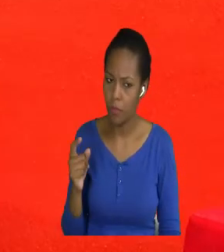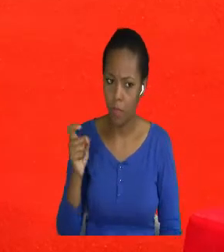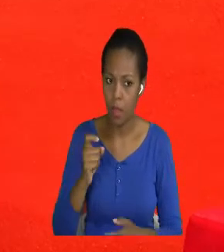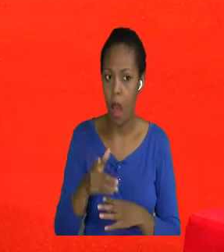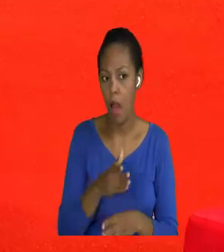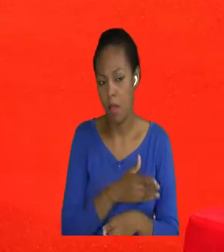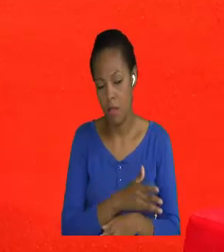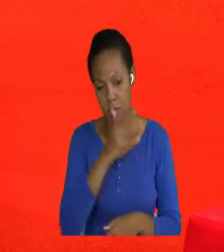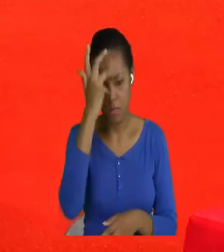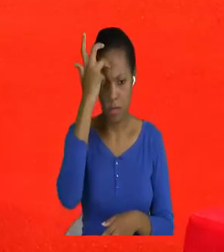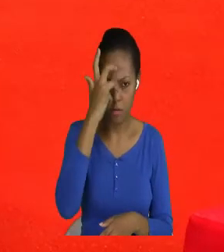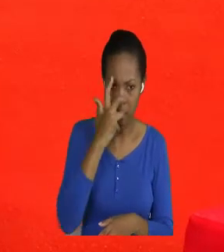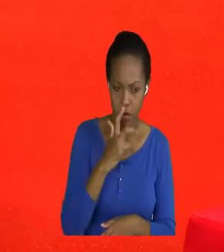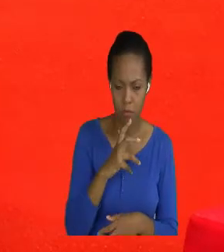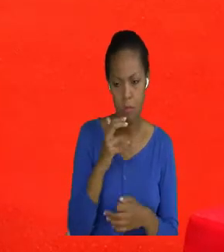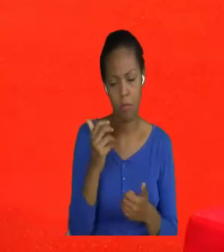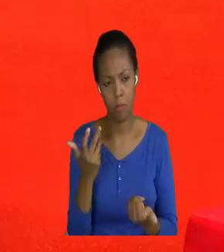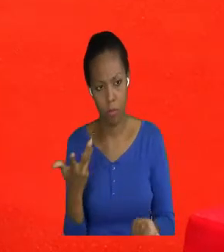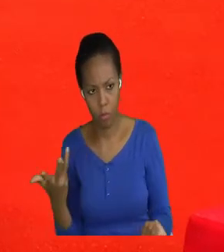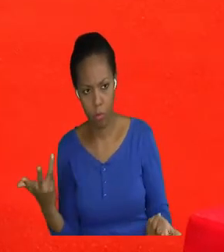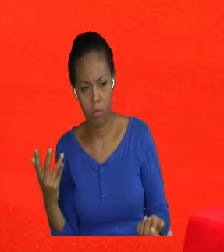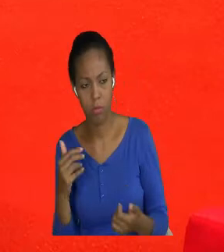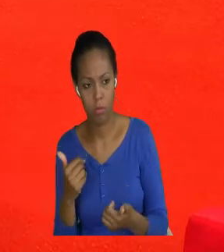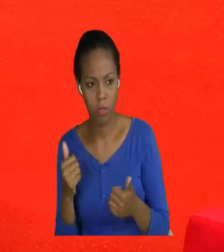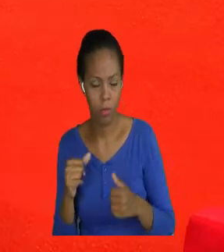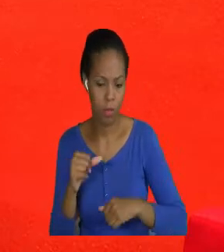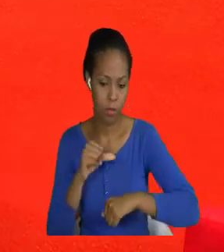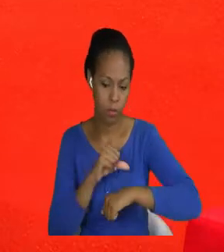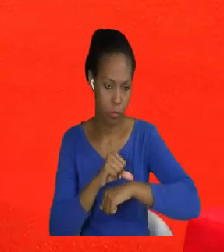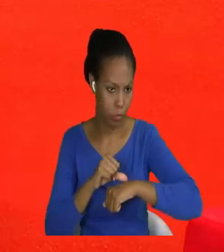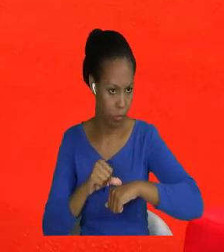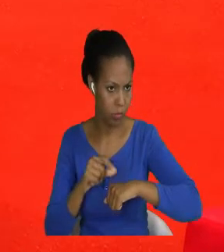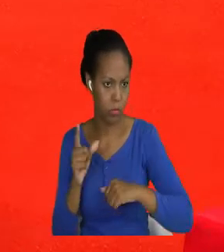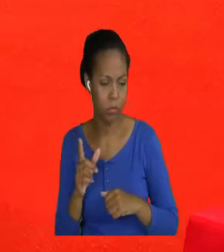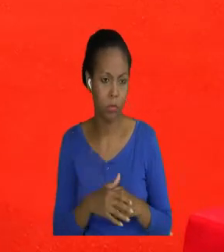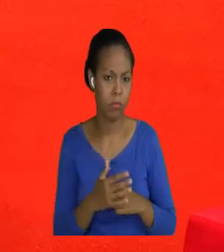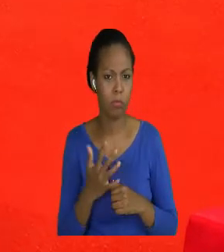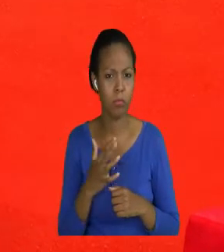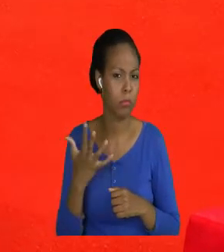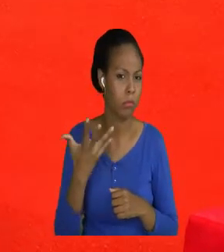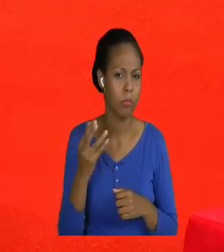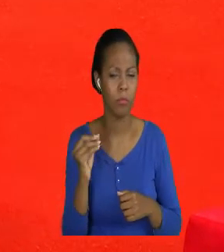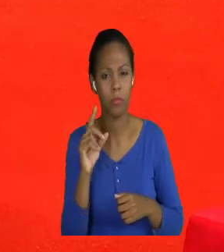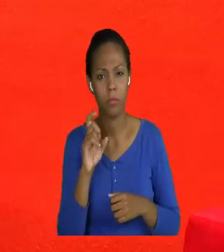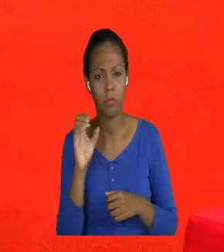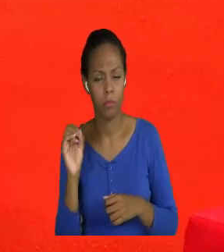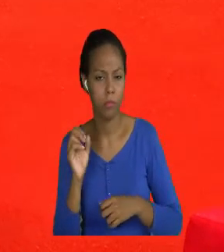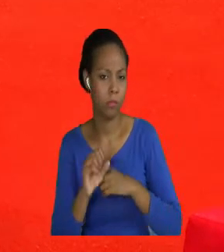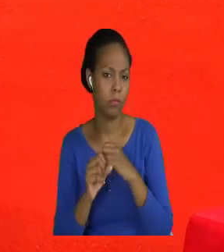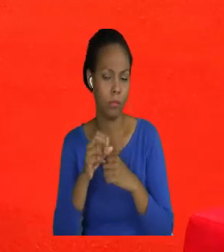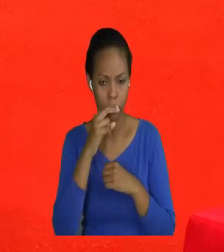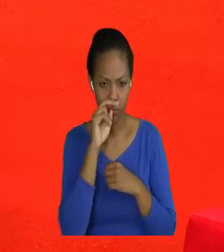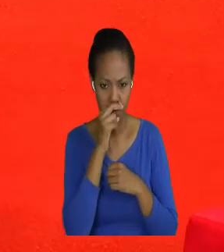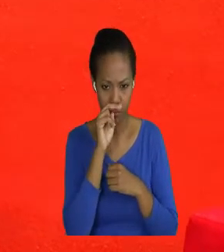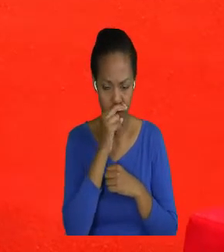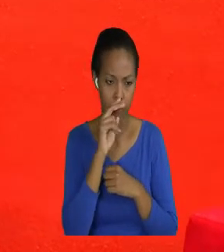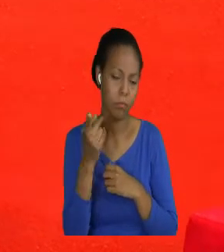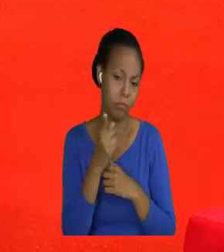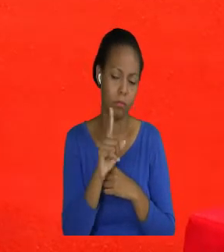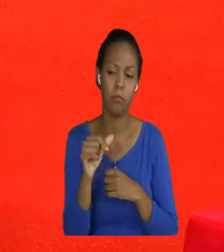Es decir, si están haciendo cirugías de en promedio entre 50 y 60 niños cada año, llevamos